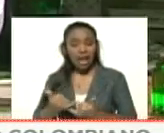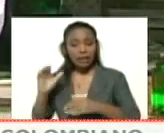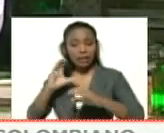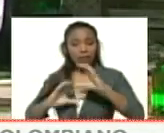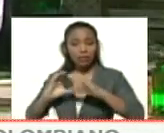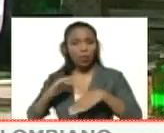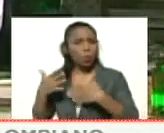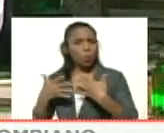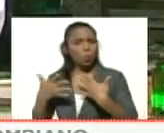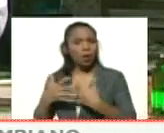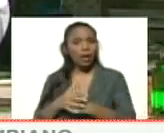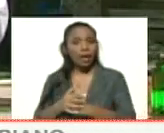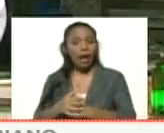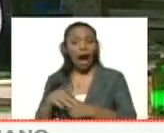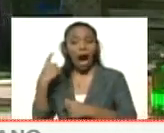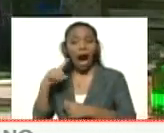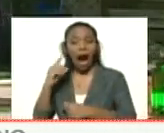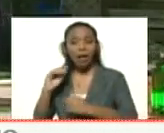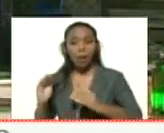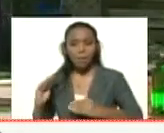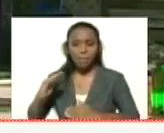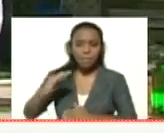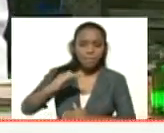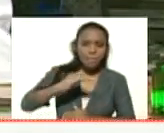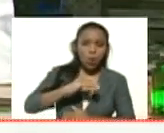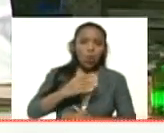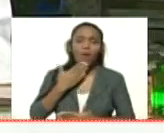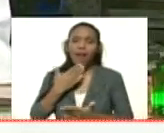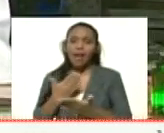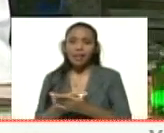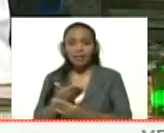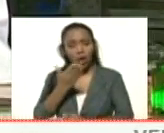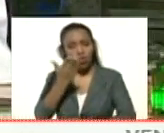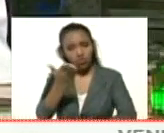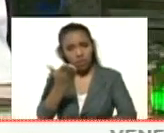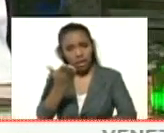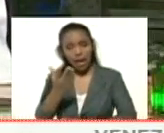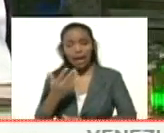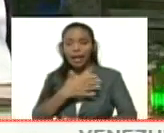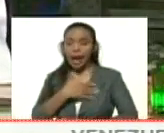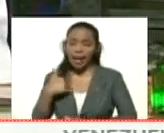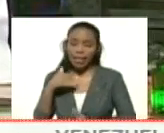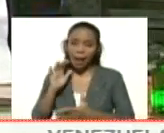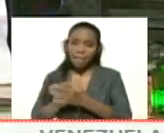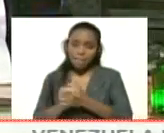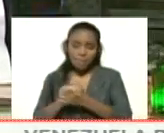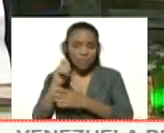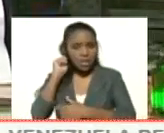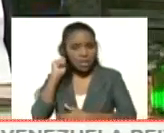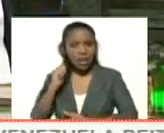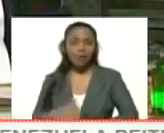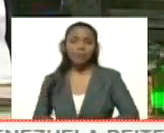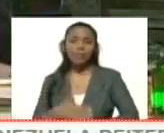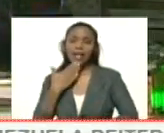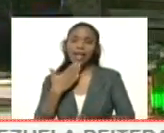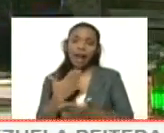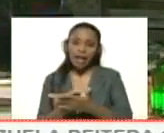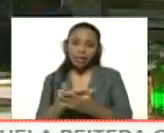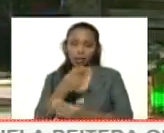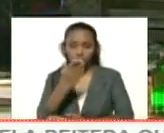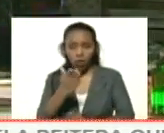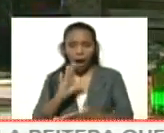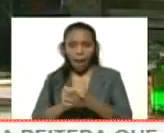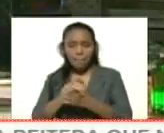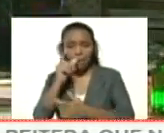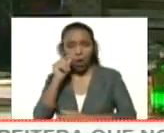que existe un aplanamiento de la curva gracias a lo que usted está haciendo, querida amiga, gracias a lo que usted está haciendo, querido amigo, de